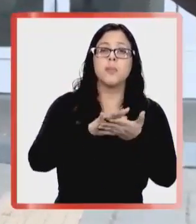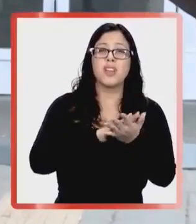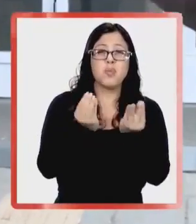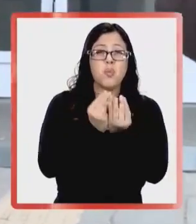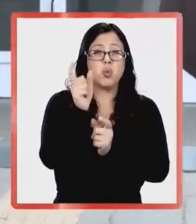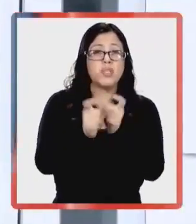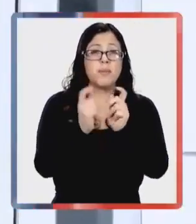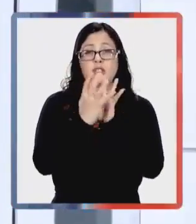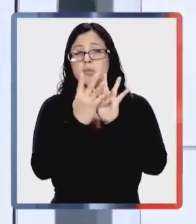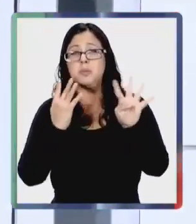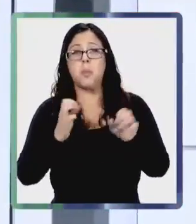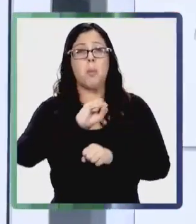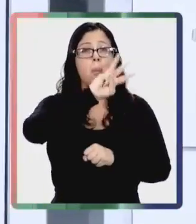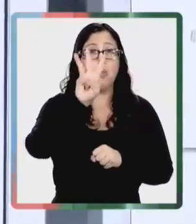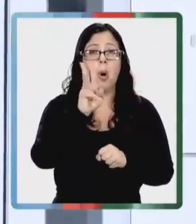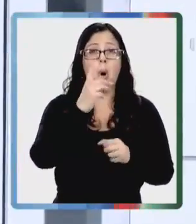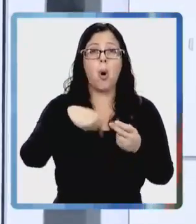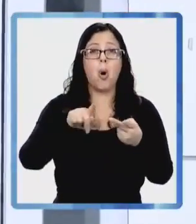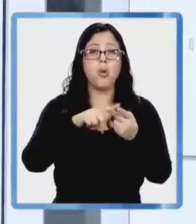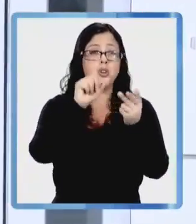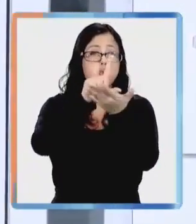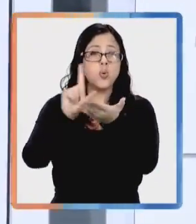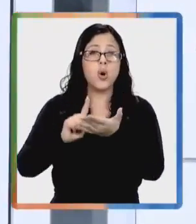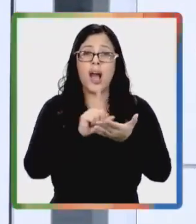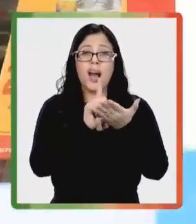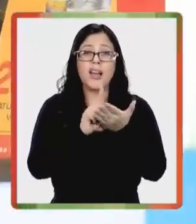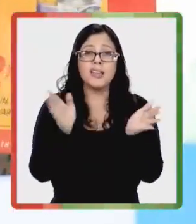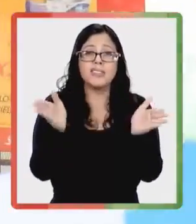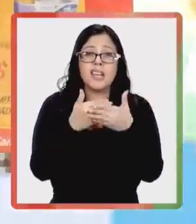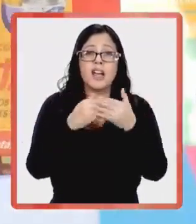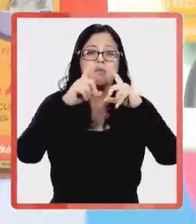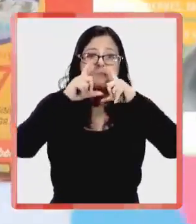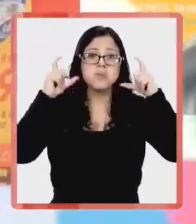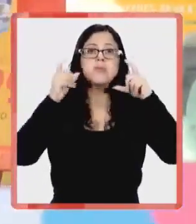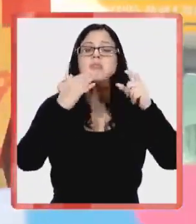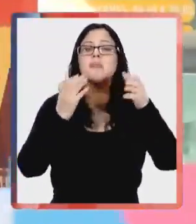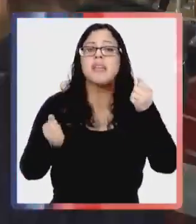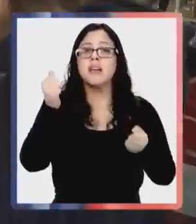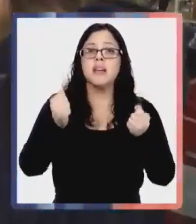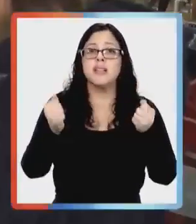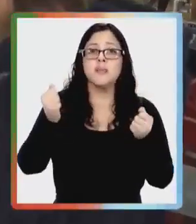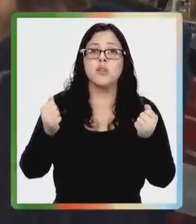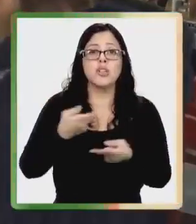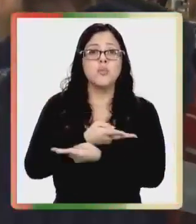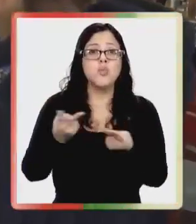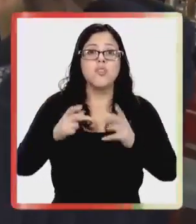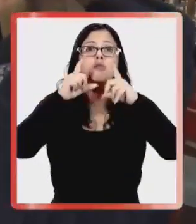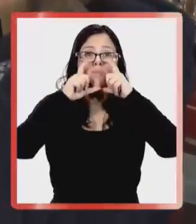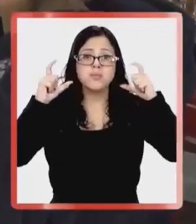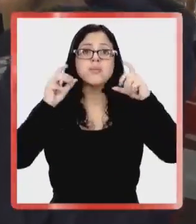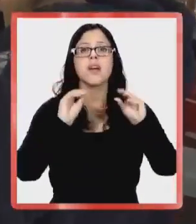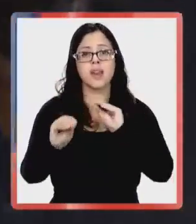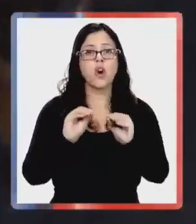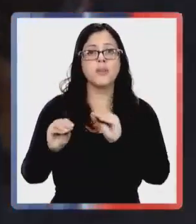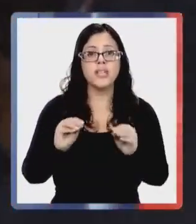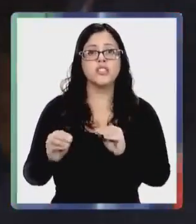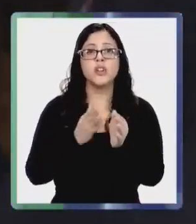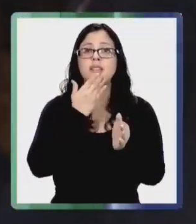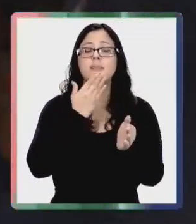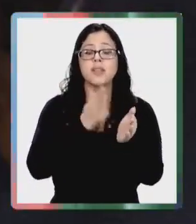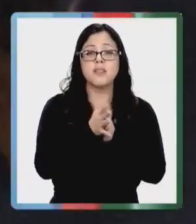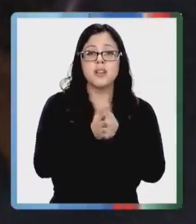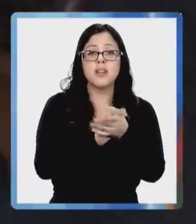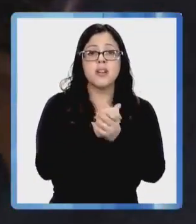hay aglomeración en los malls, en los sitios cerrados, usar mascarilla. En la locomoción colectiva, usar mascarilla. Esa es la